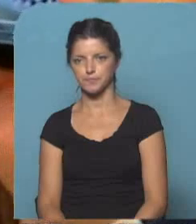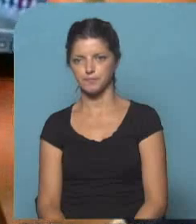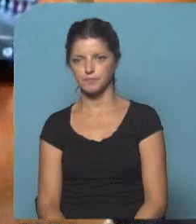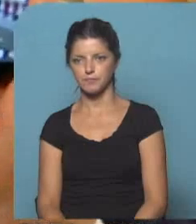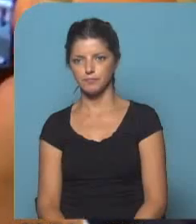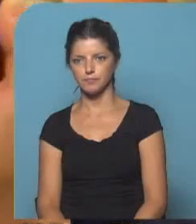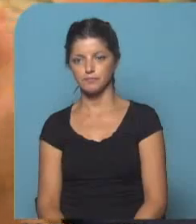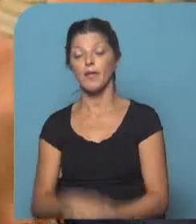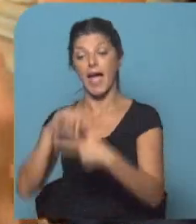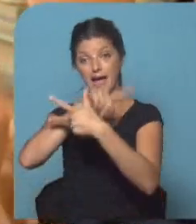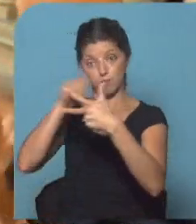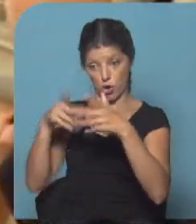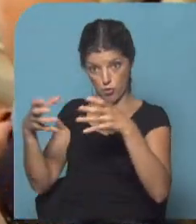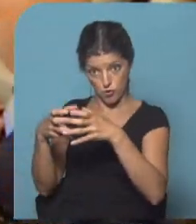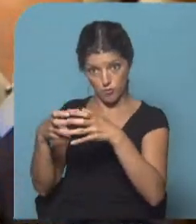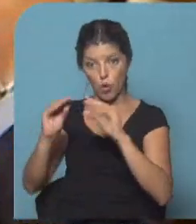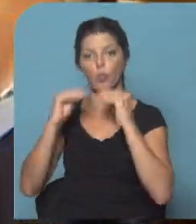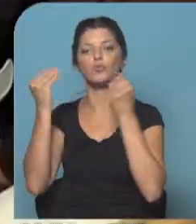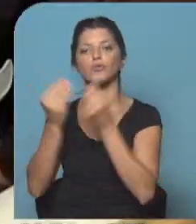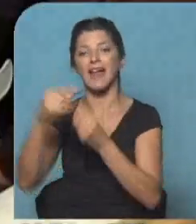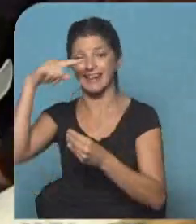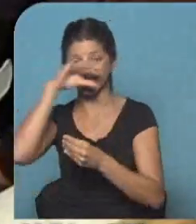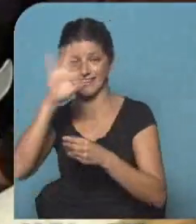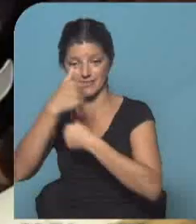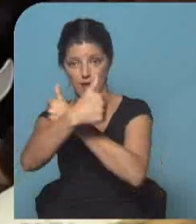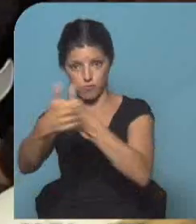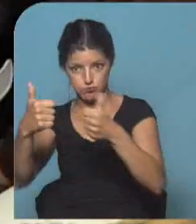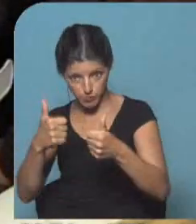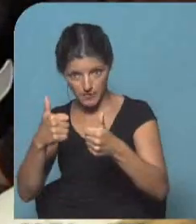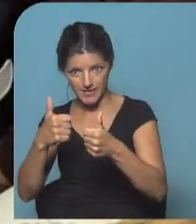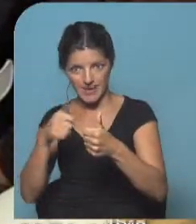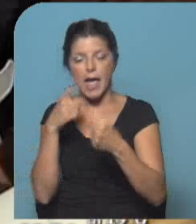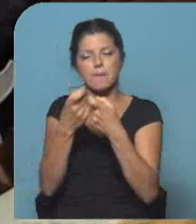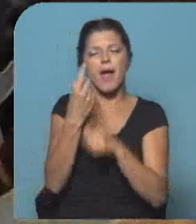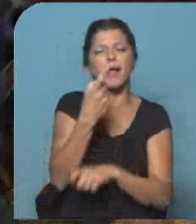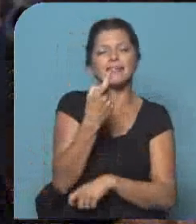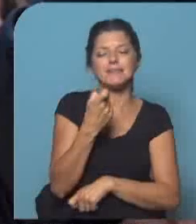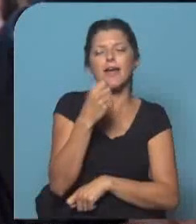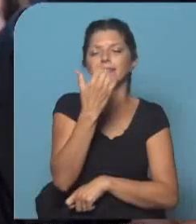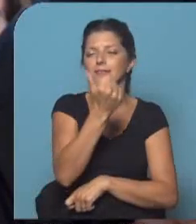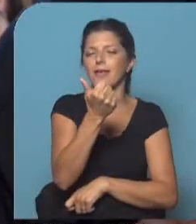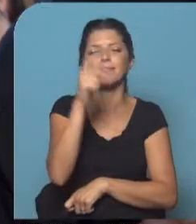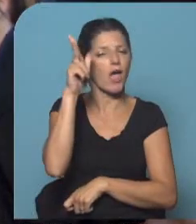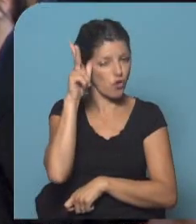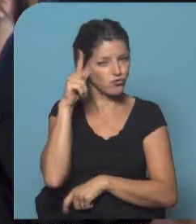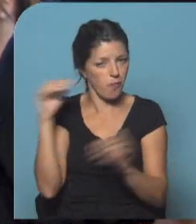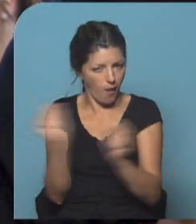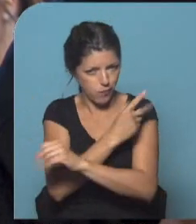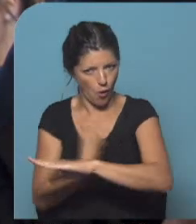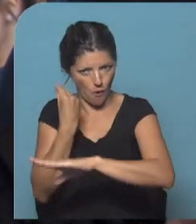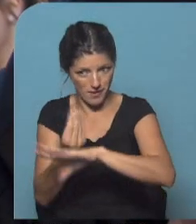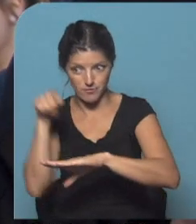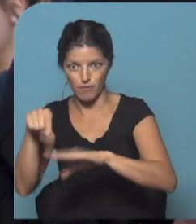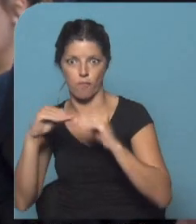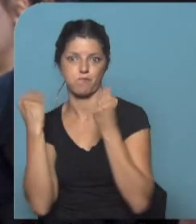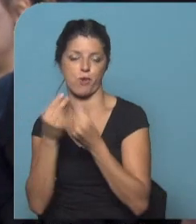Entre las tres listas suman 70 bancas, 2 más de las necesarias para formar gobierno. Con el 13,8% de los